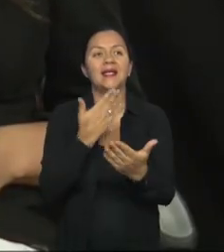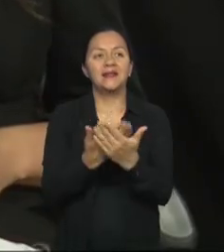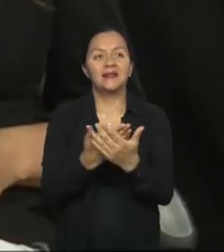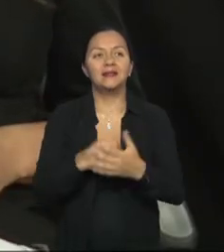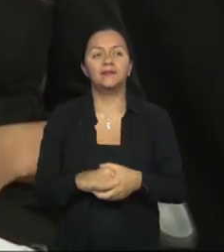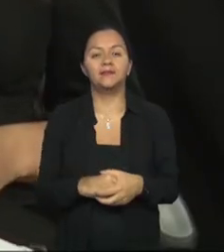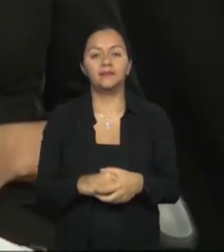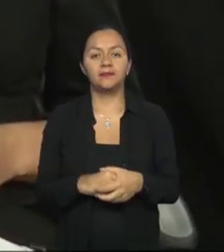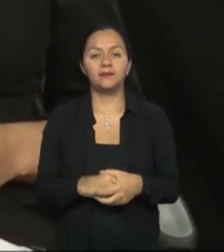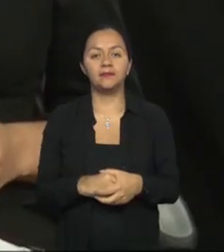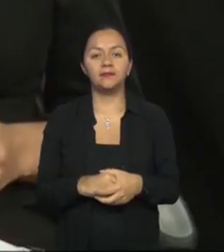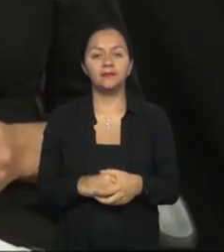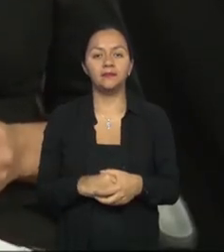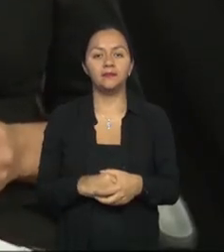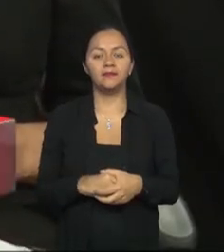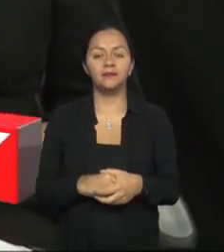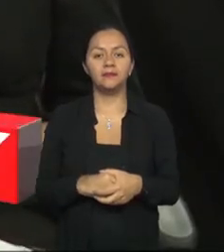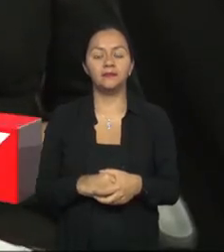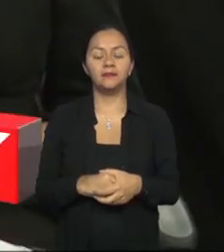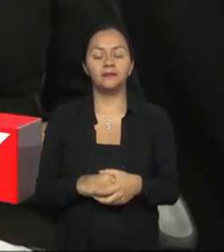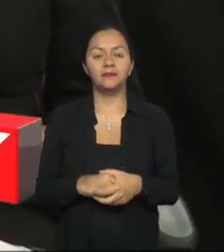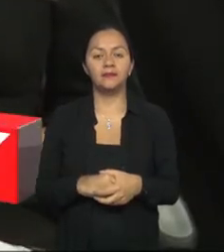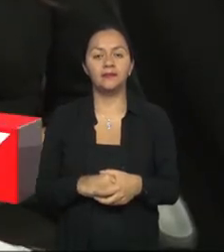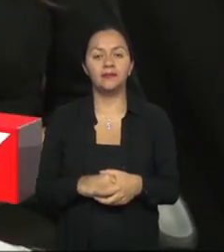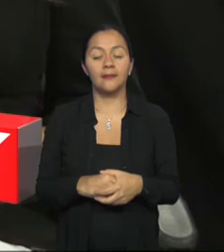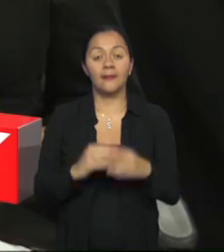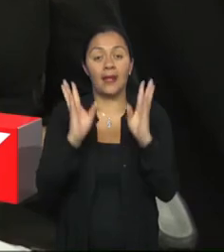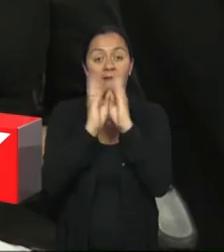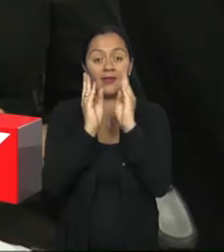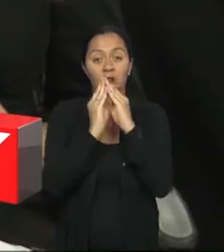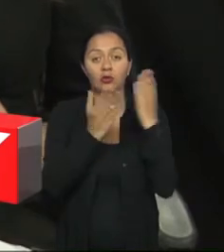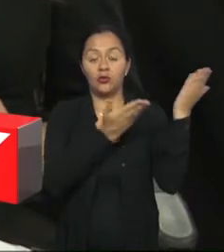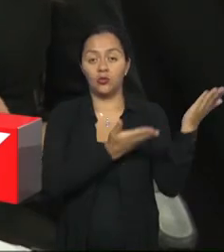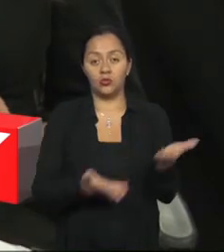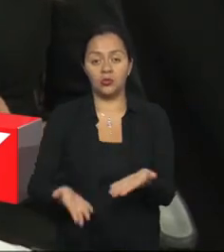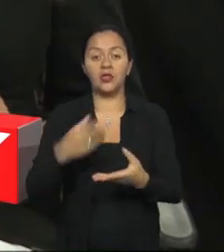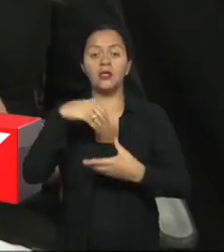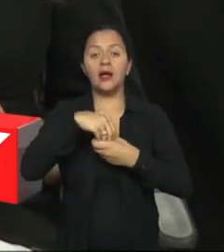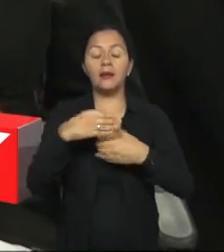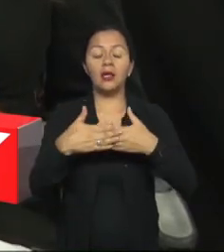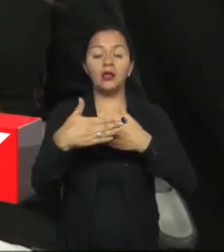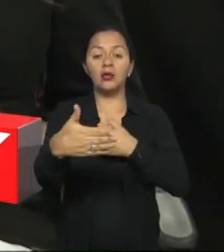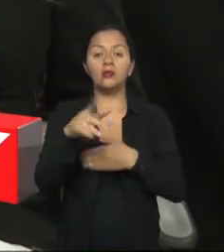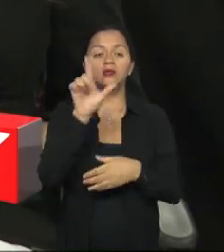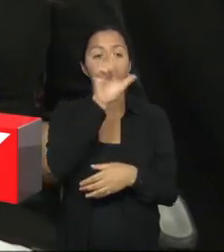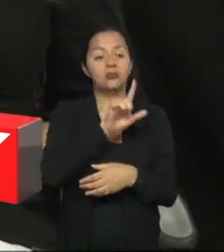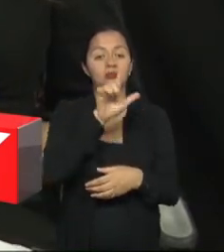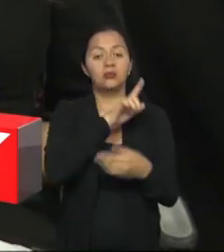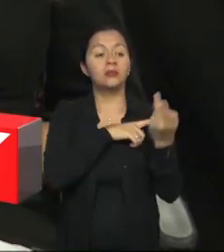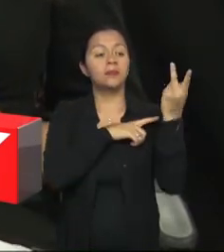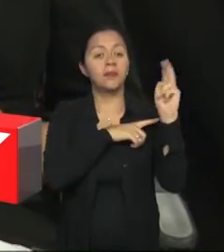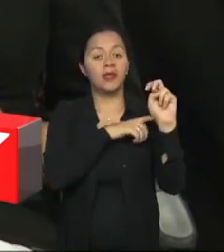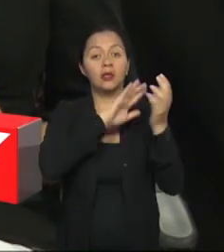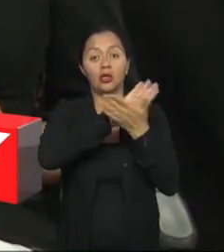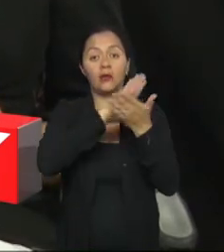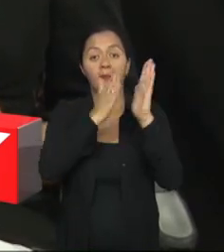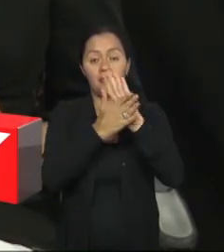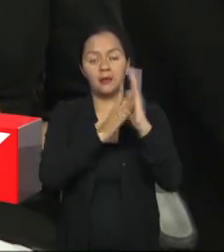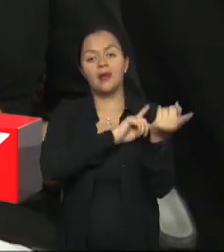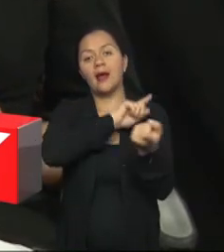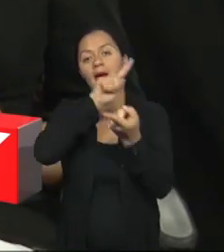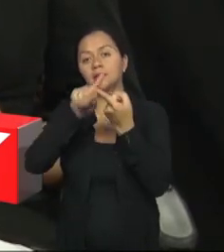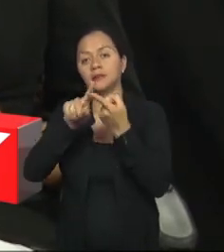ustedes. Bueno, el evento tendrá lugar desde el lunes 20 de noviembre hasta